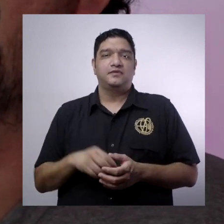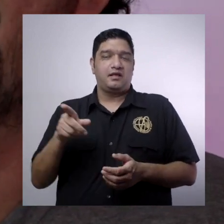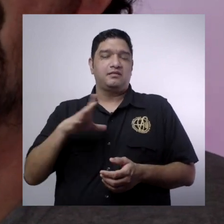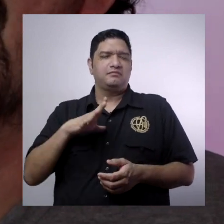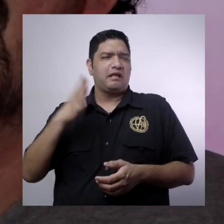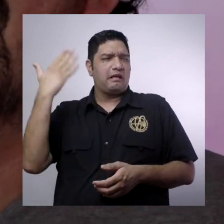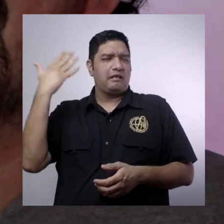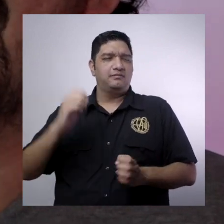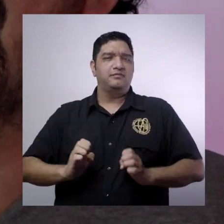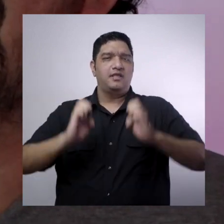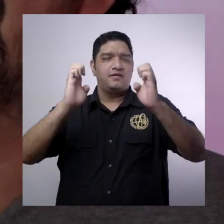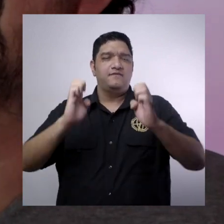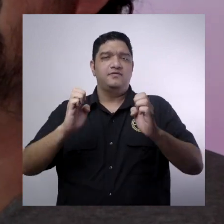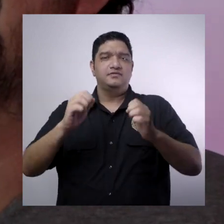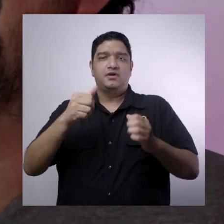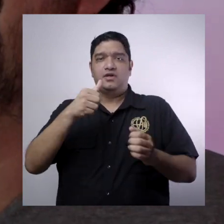Correos.